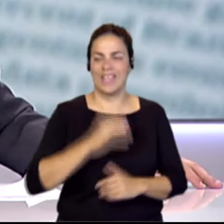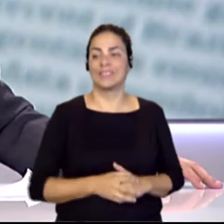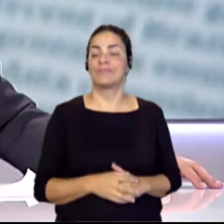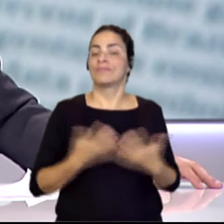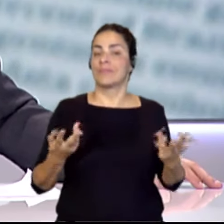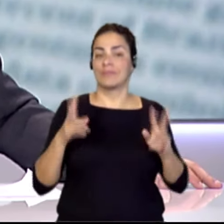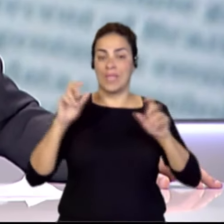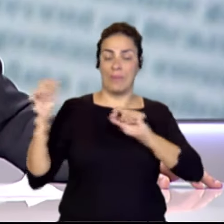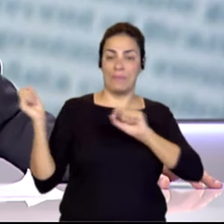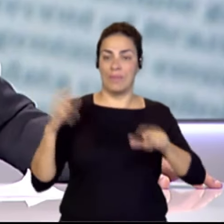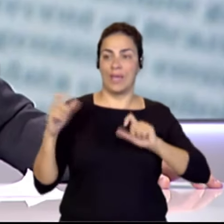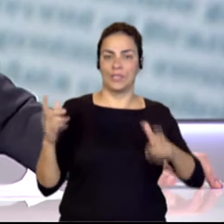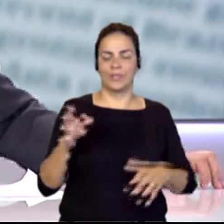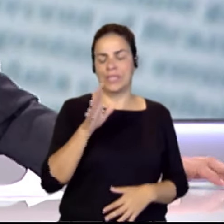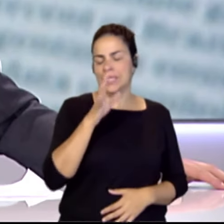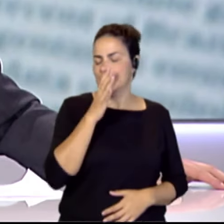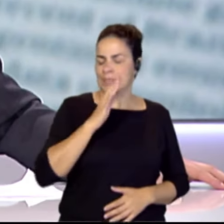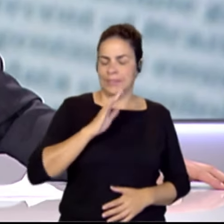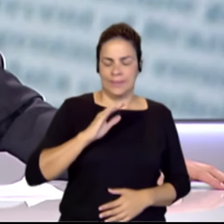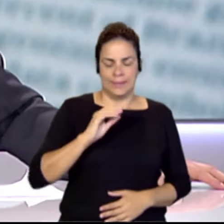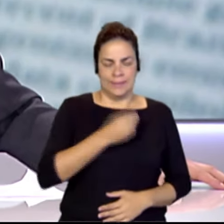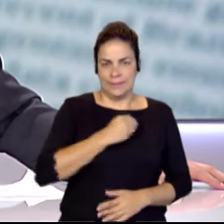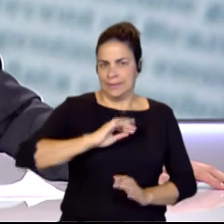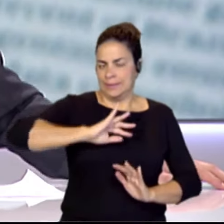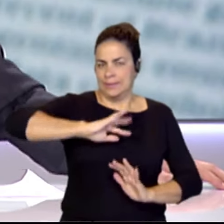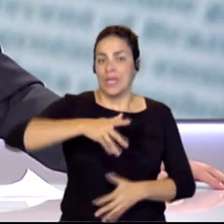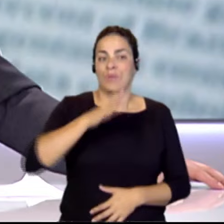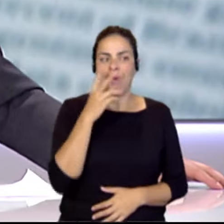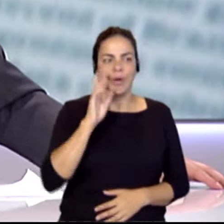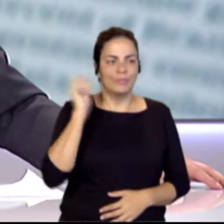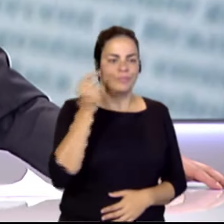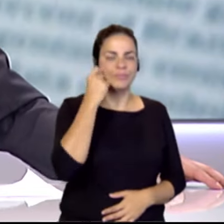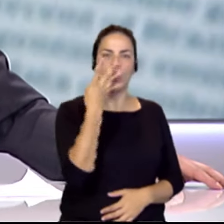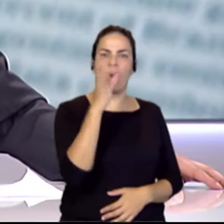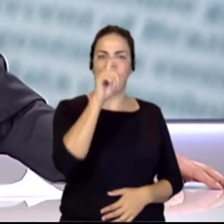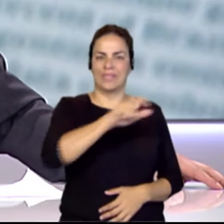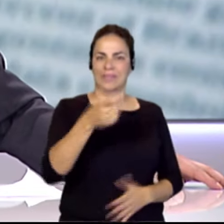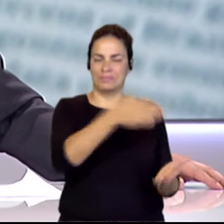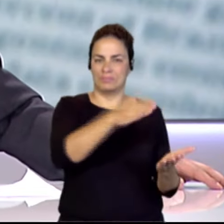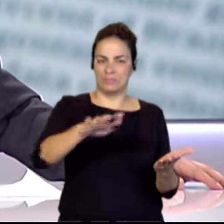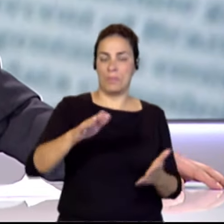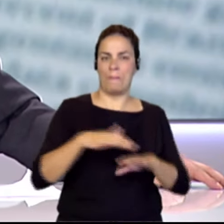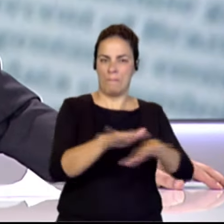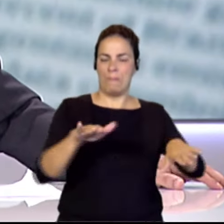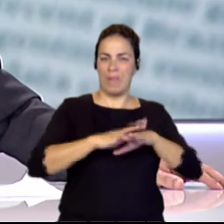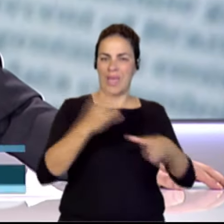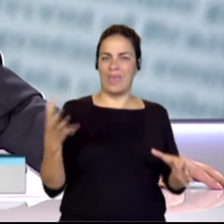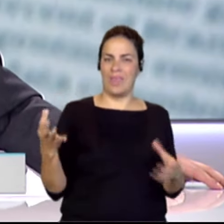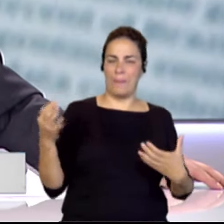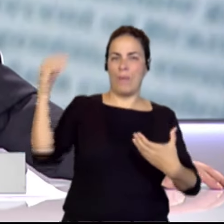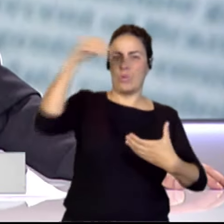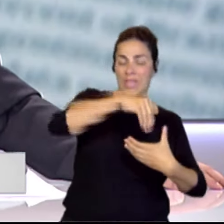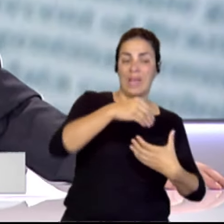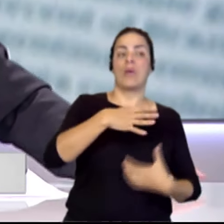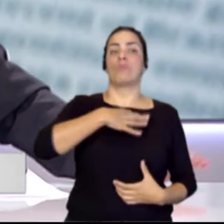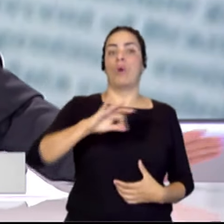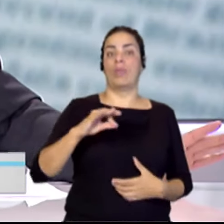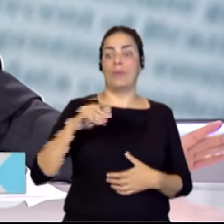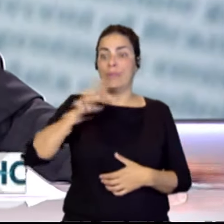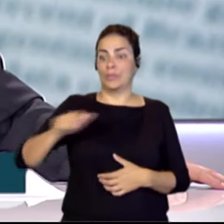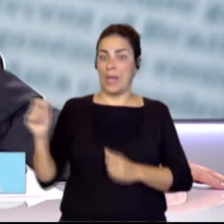inmigración tenemos una triste última hora se han encontrado en torno a 40 cadáveres en las playas de mauritania podrían ser migrantes que se dirigían a